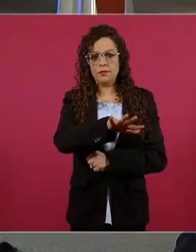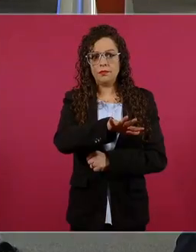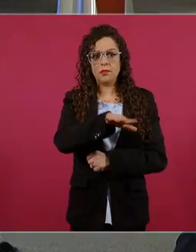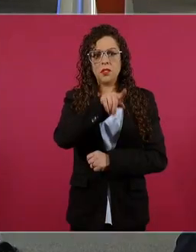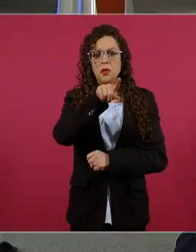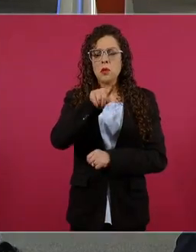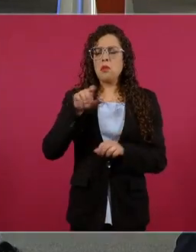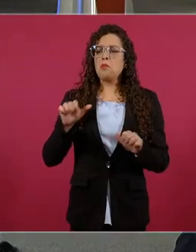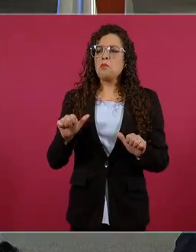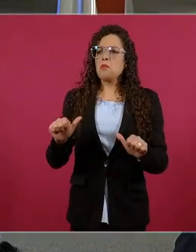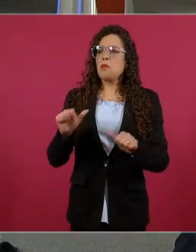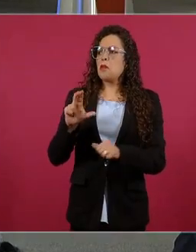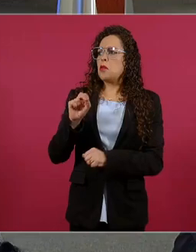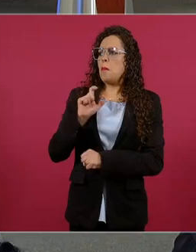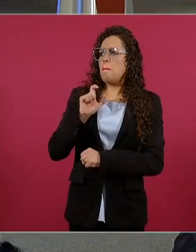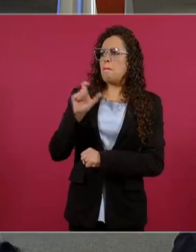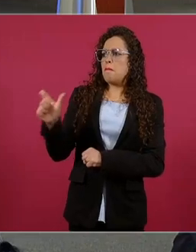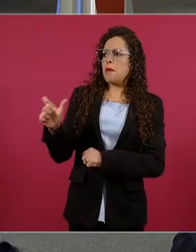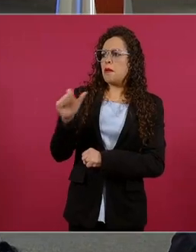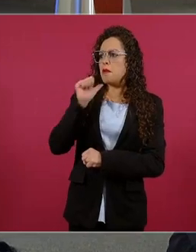vamos a seguir